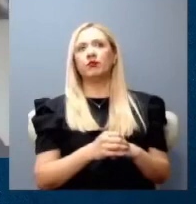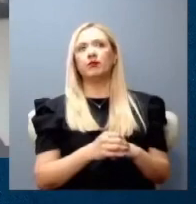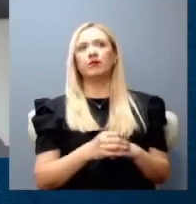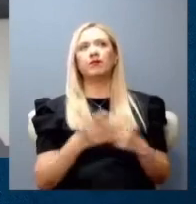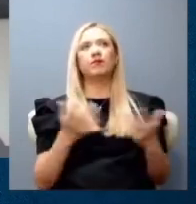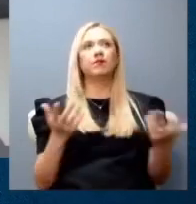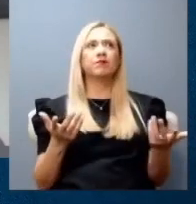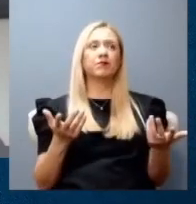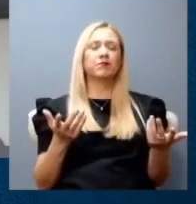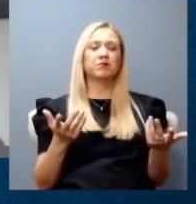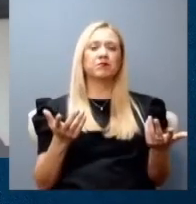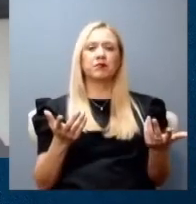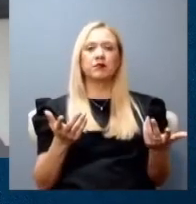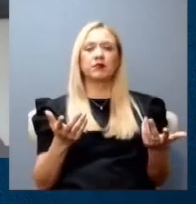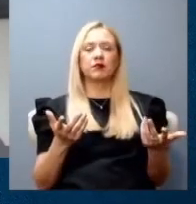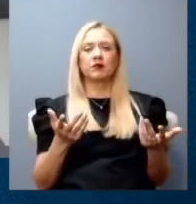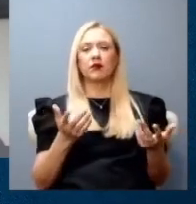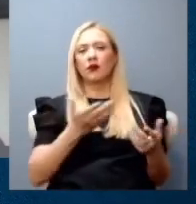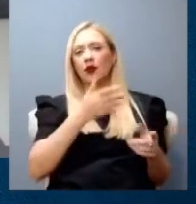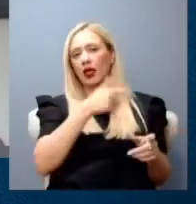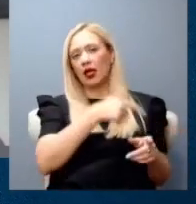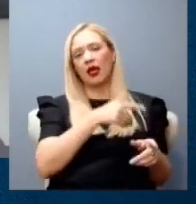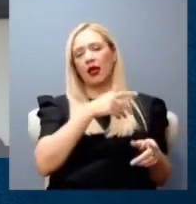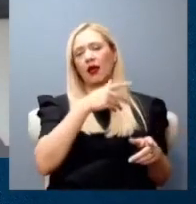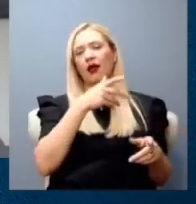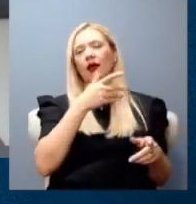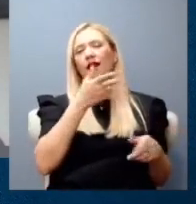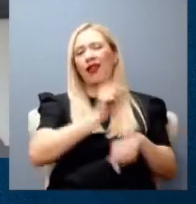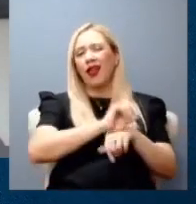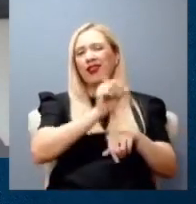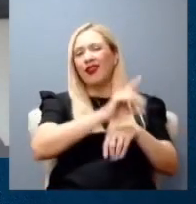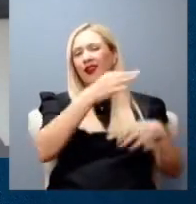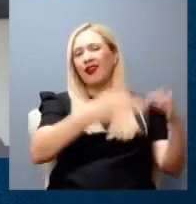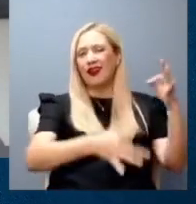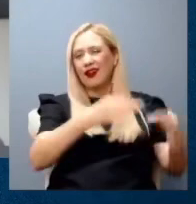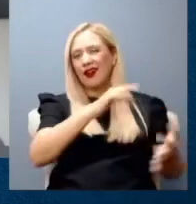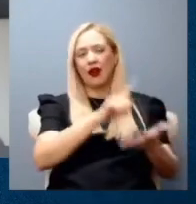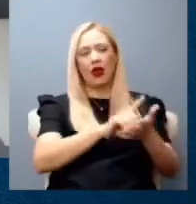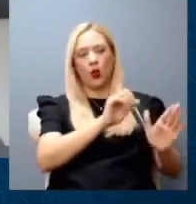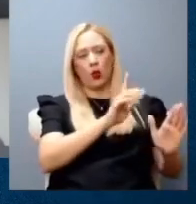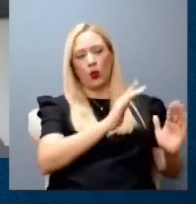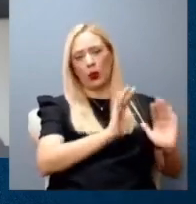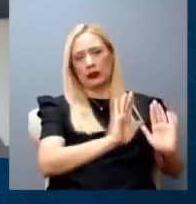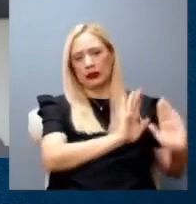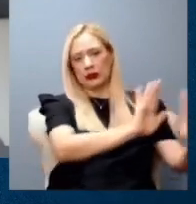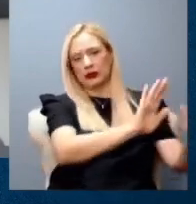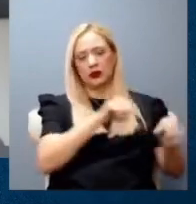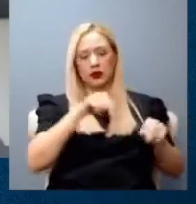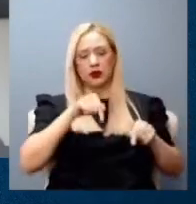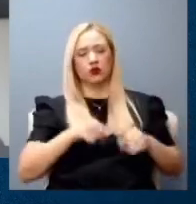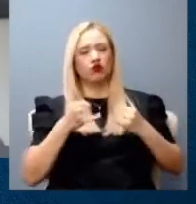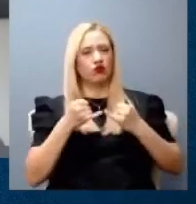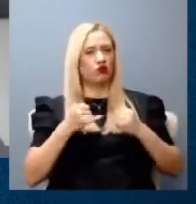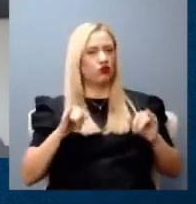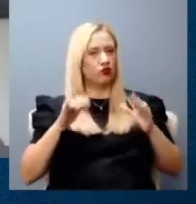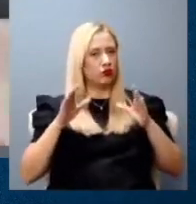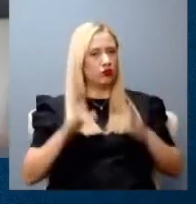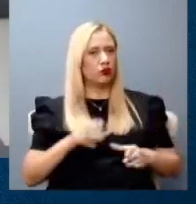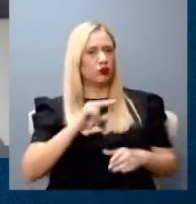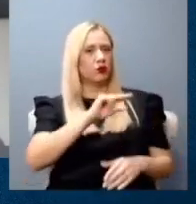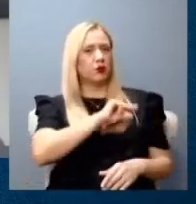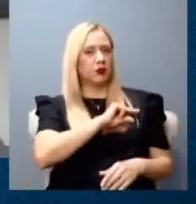que no hace parte de la justicia ordinaria, es una jurisdicción independiente, especial, que tiene,